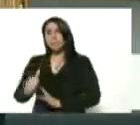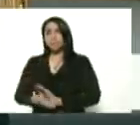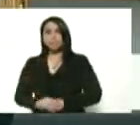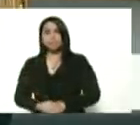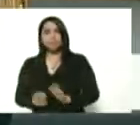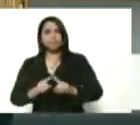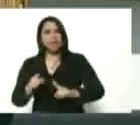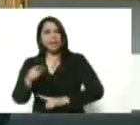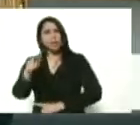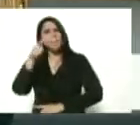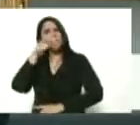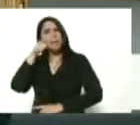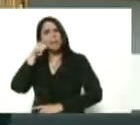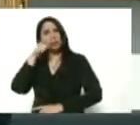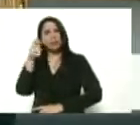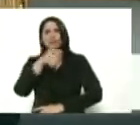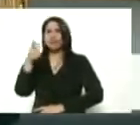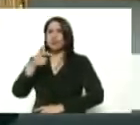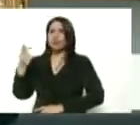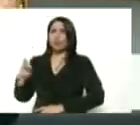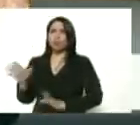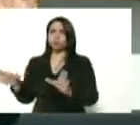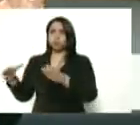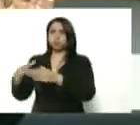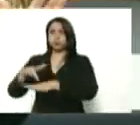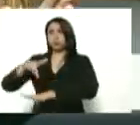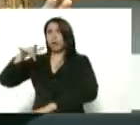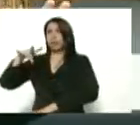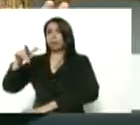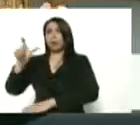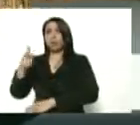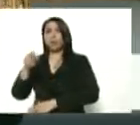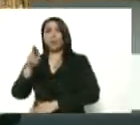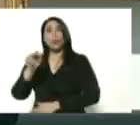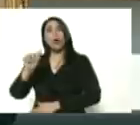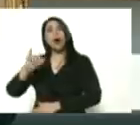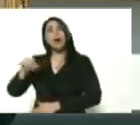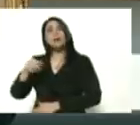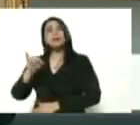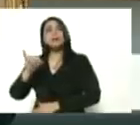para esta operación buscó a los carteles de la Alta Guajira colombiana.